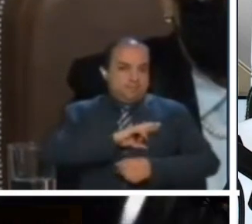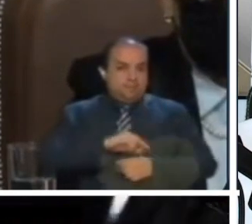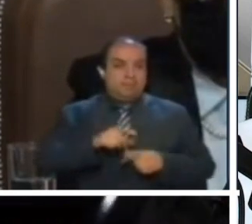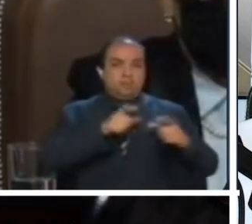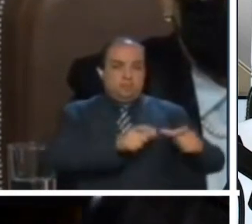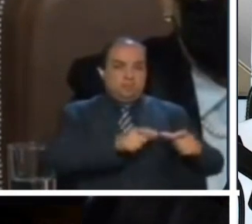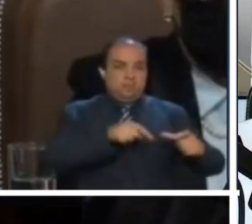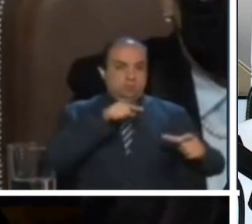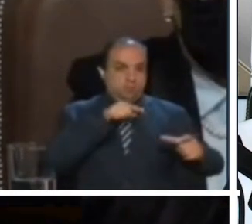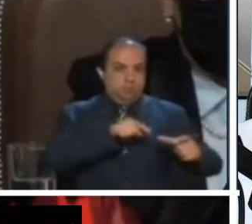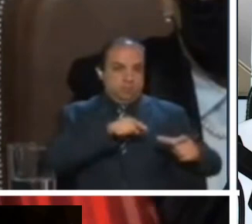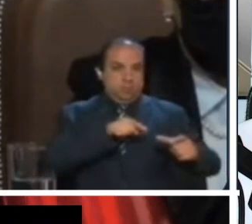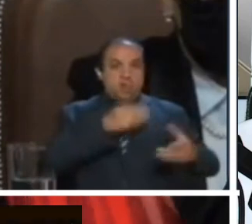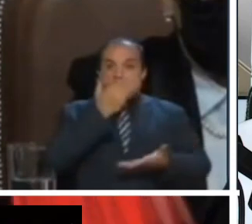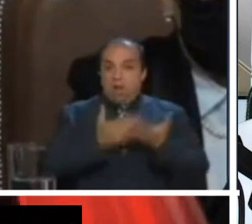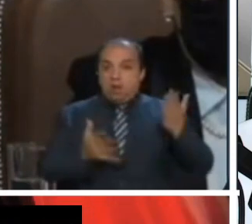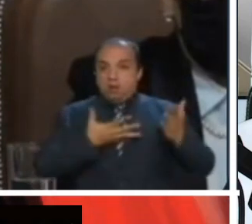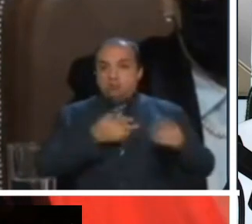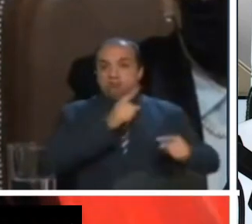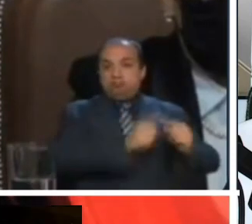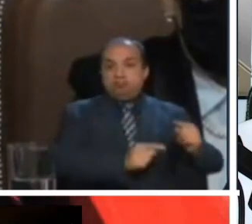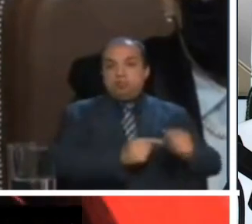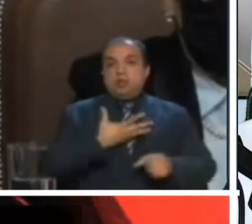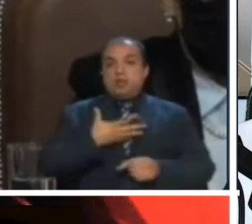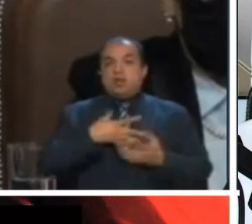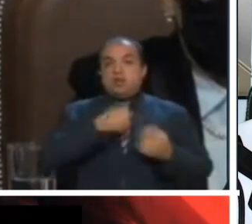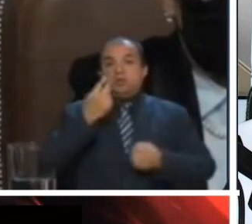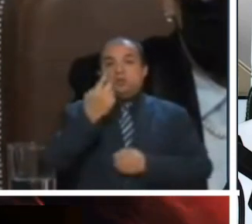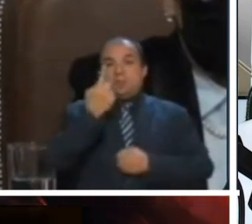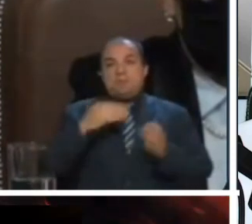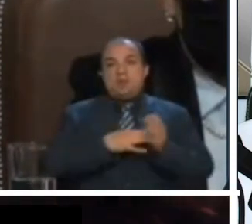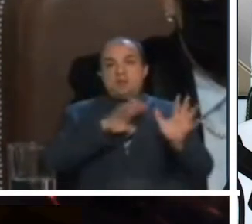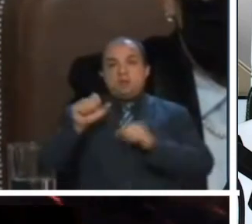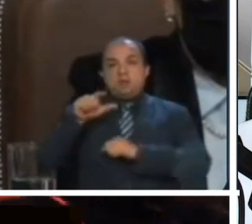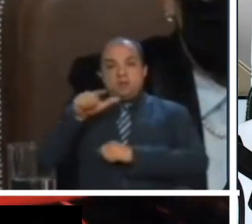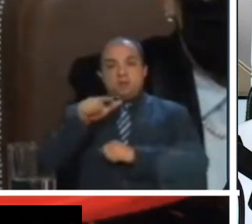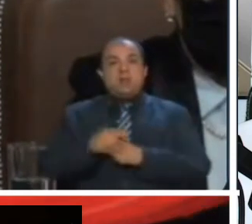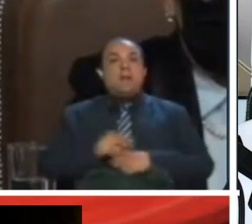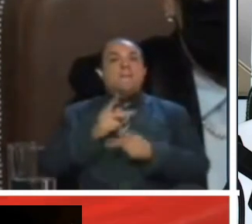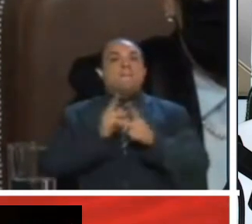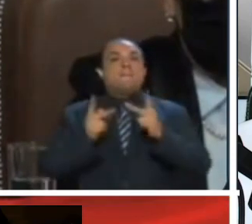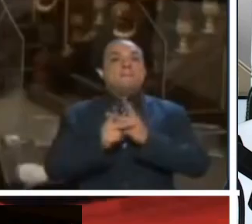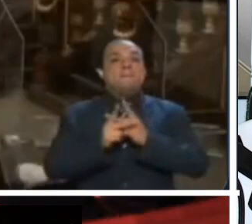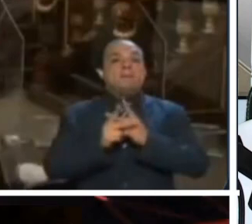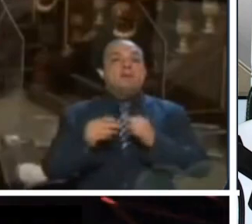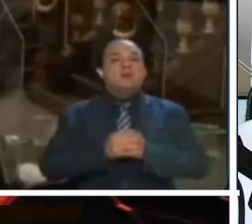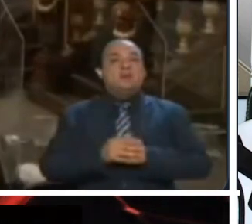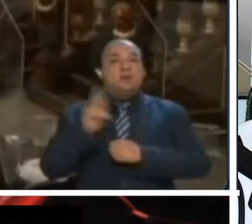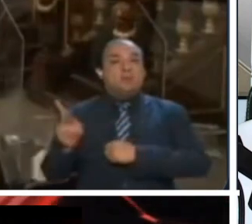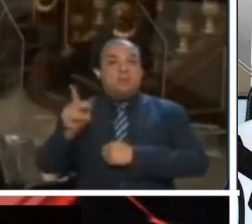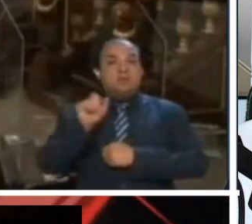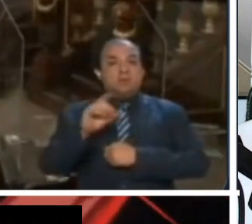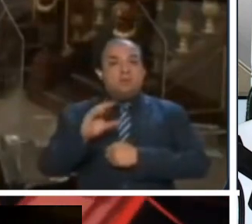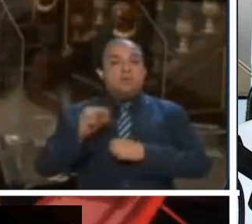un espacio público, hoy existe en Constitución de 1917 una preparatoria pública y un museo